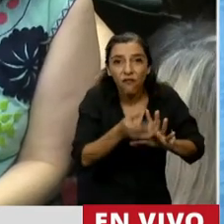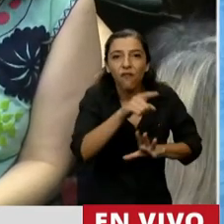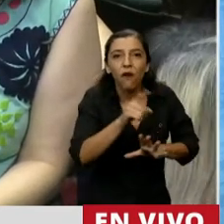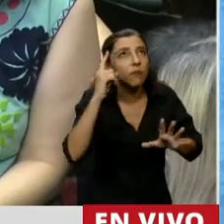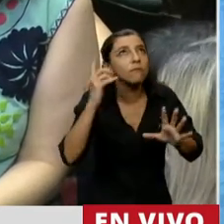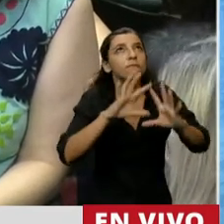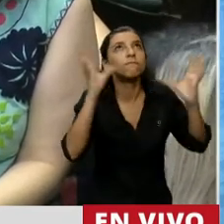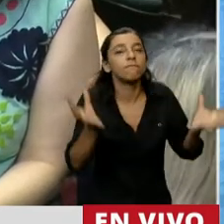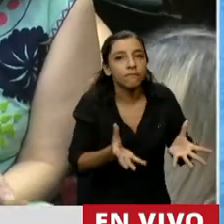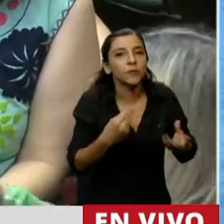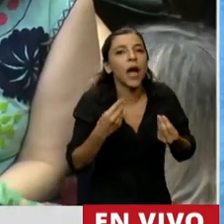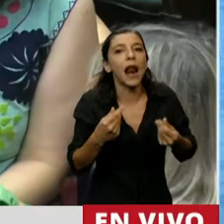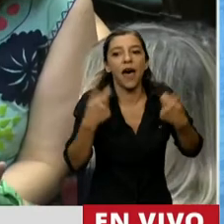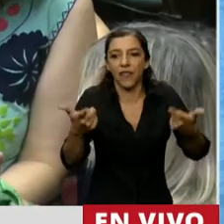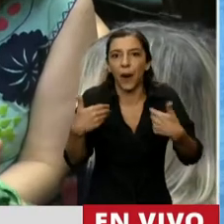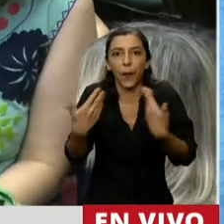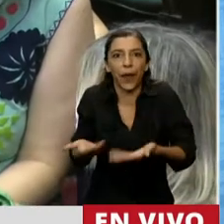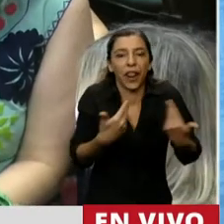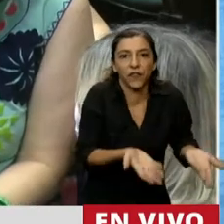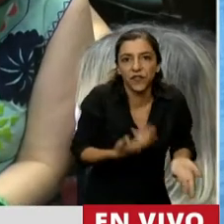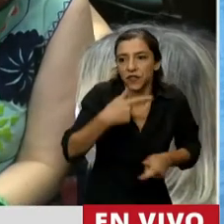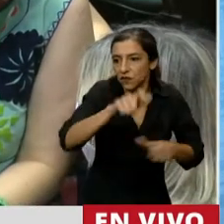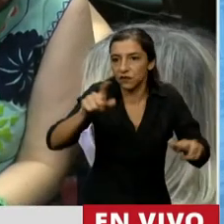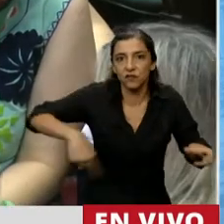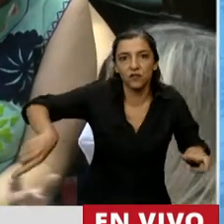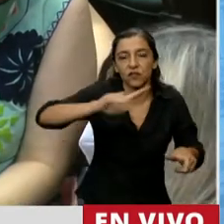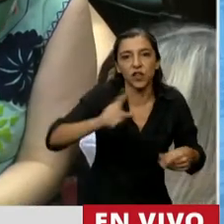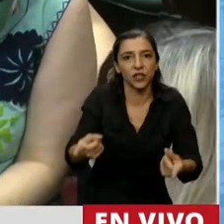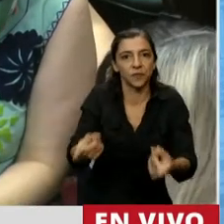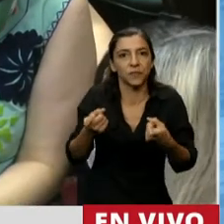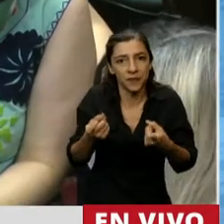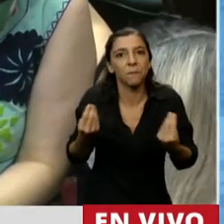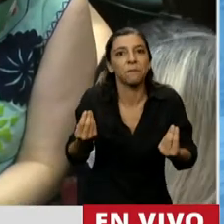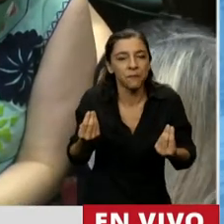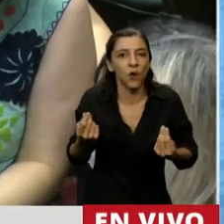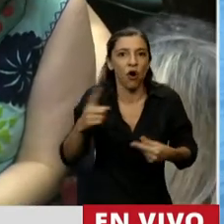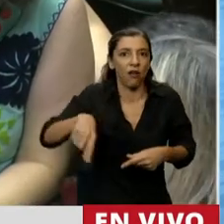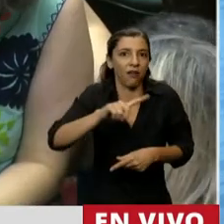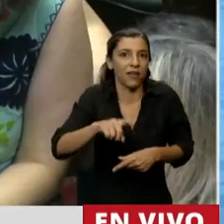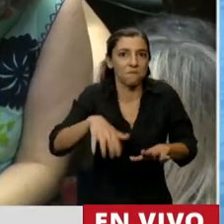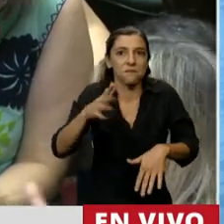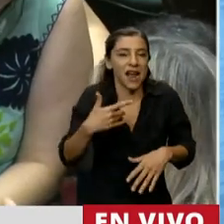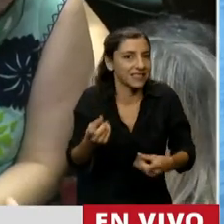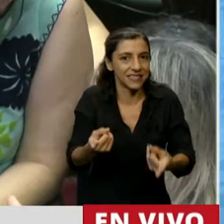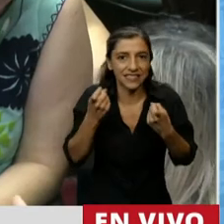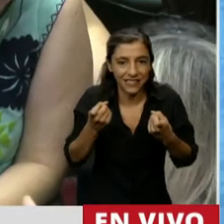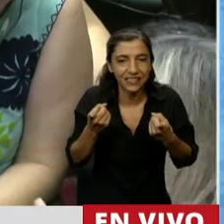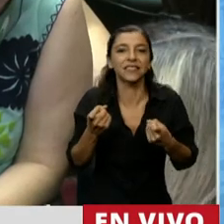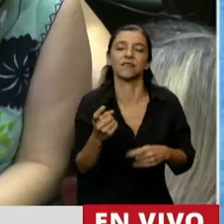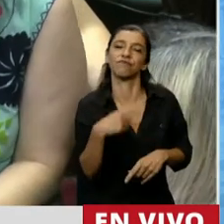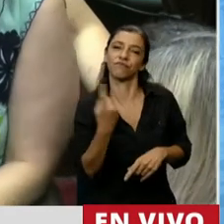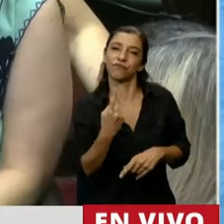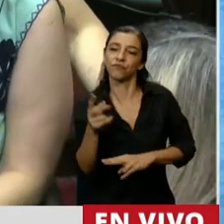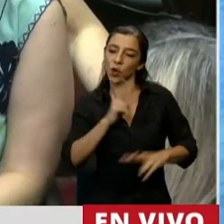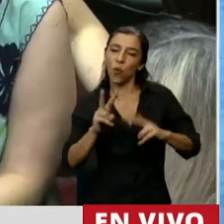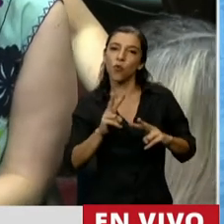privilegia a los que están peor, que le da prioridad a los sectores más vulnerables, se lleva a la práctica a través